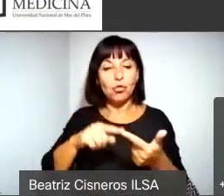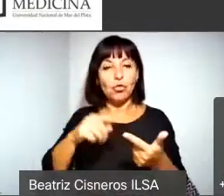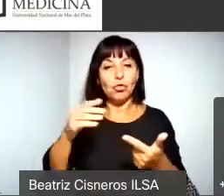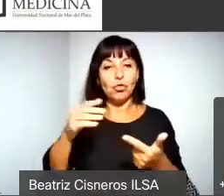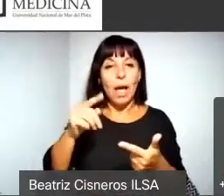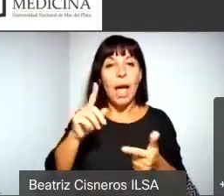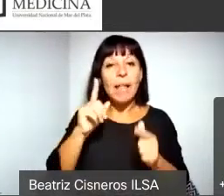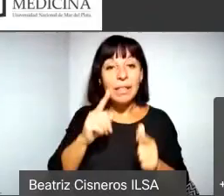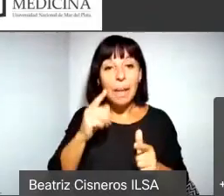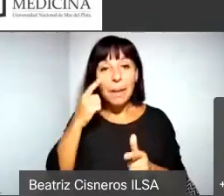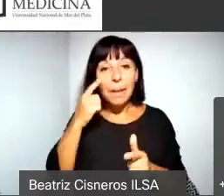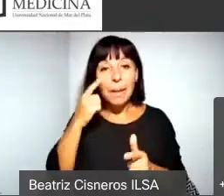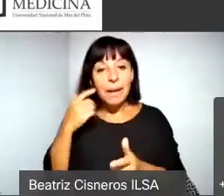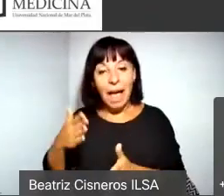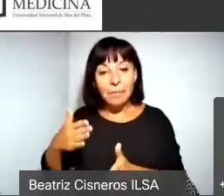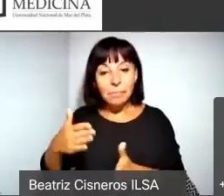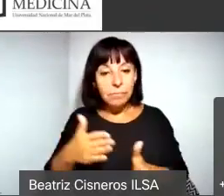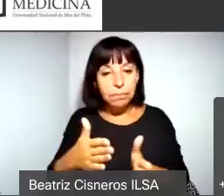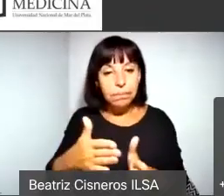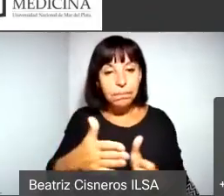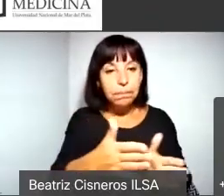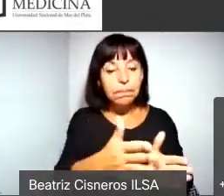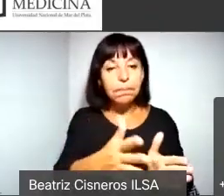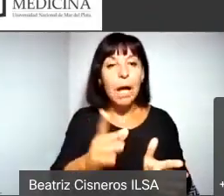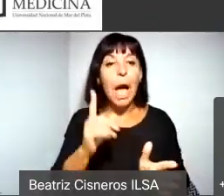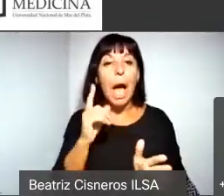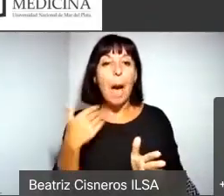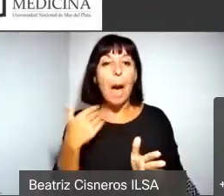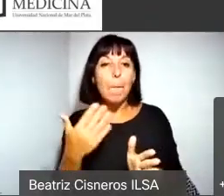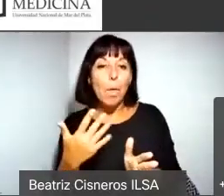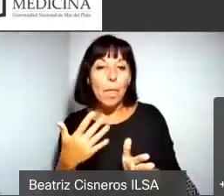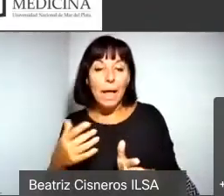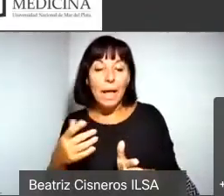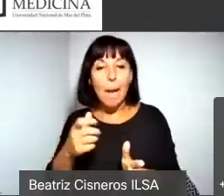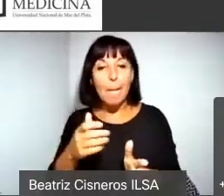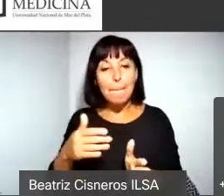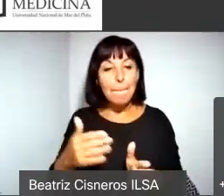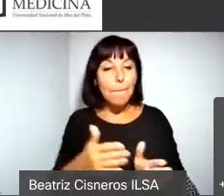como rieles transportadores para poder movilizar las diferentes organelas.